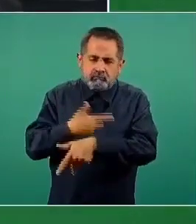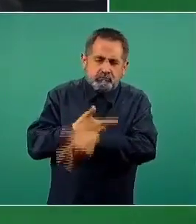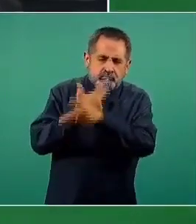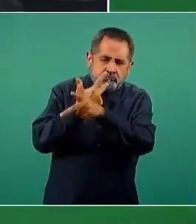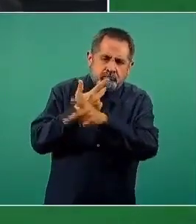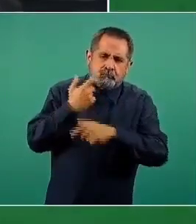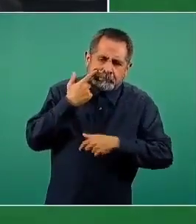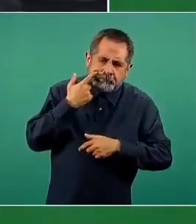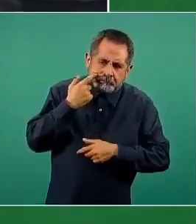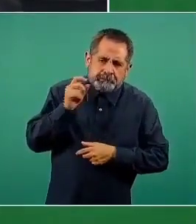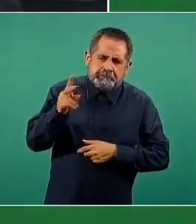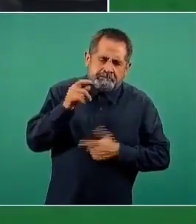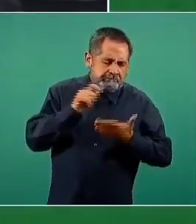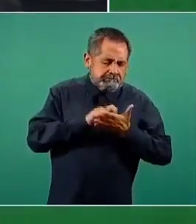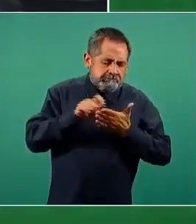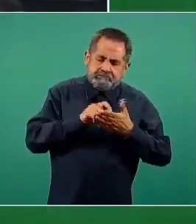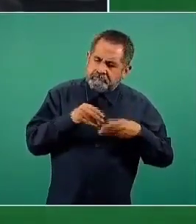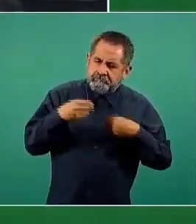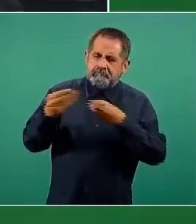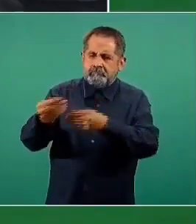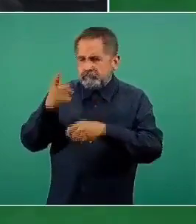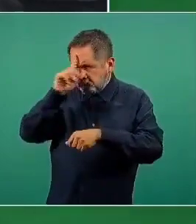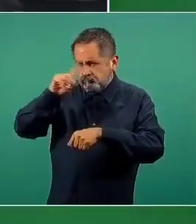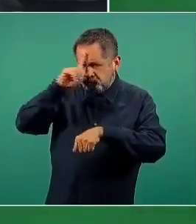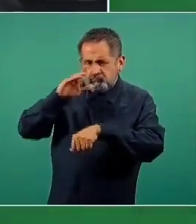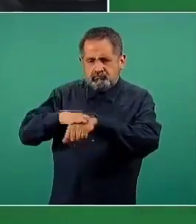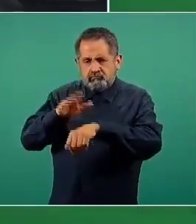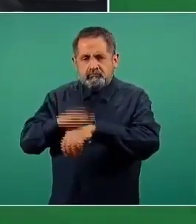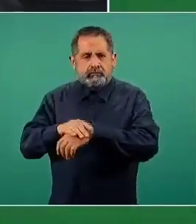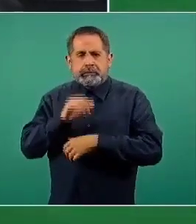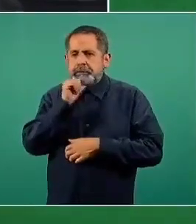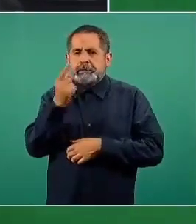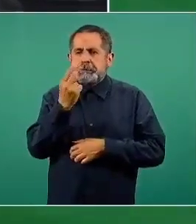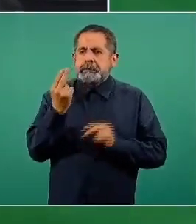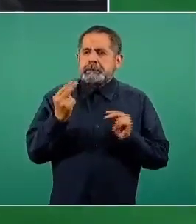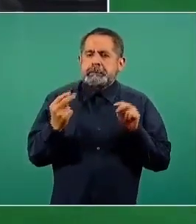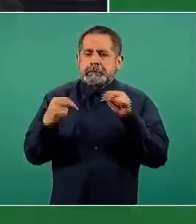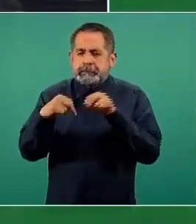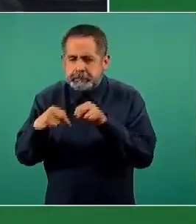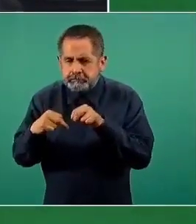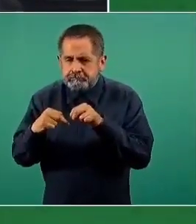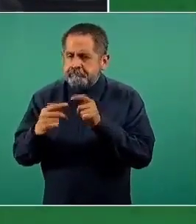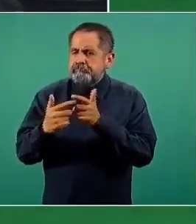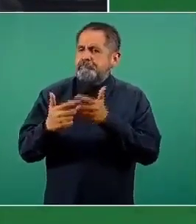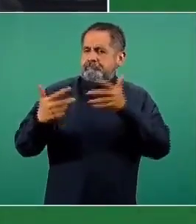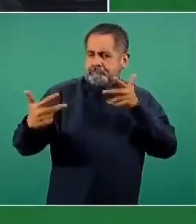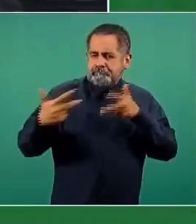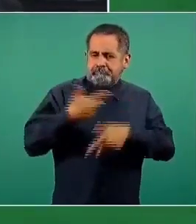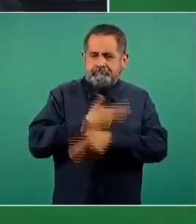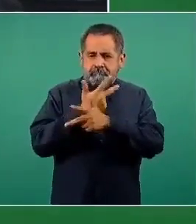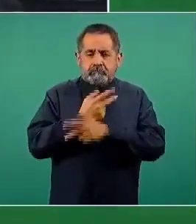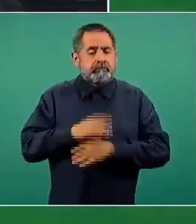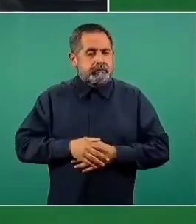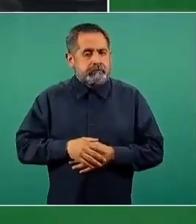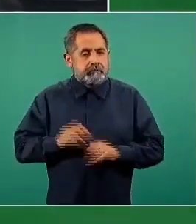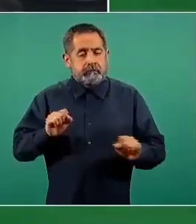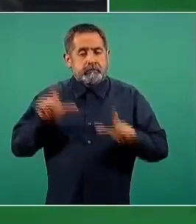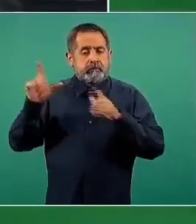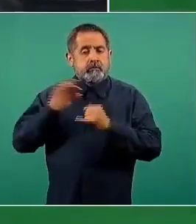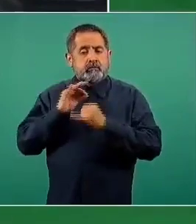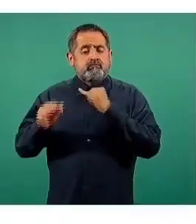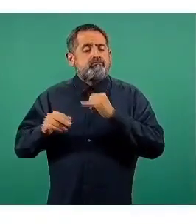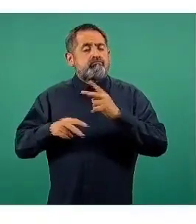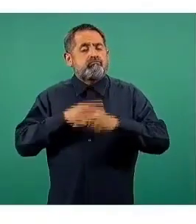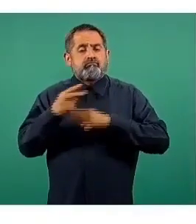cómo referir y contrarreferir a los pacientes. Y finalmente, como está señalado en la diapositiva,